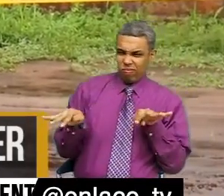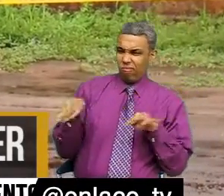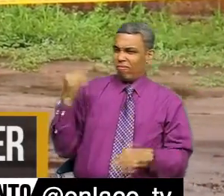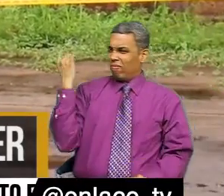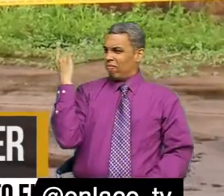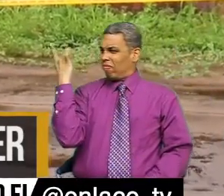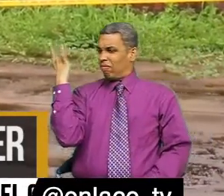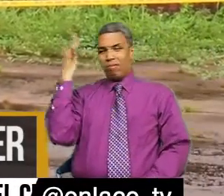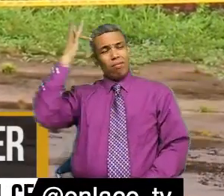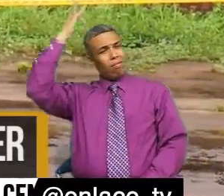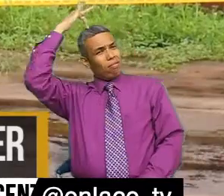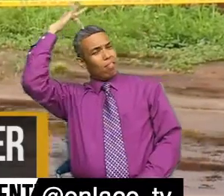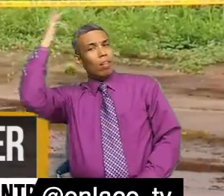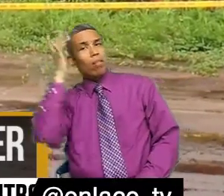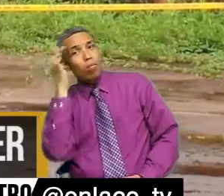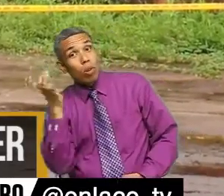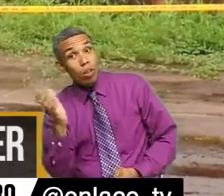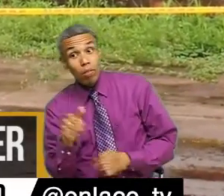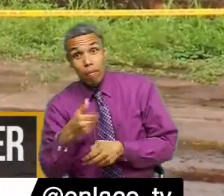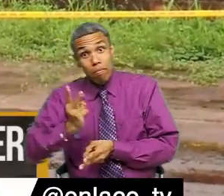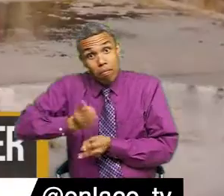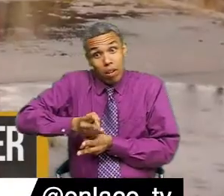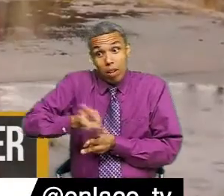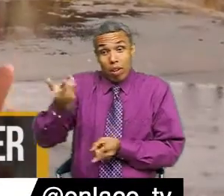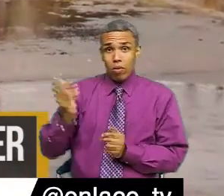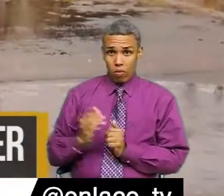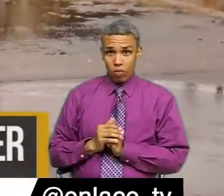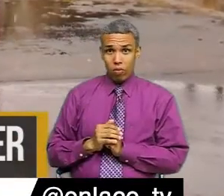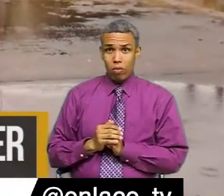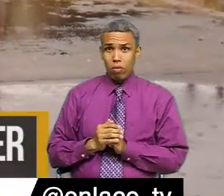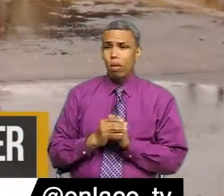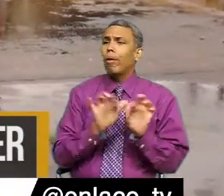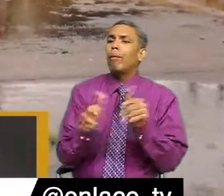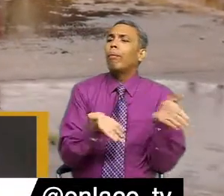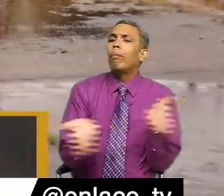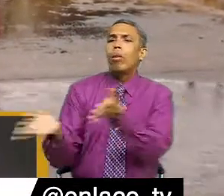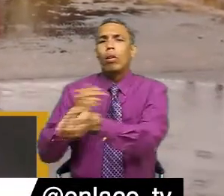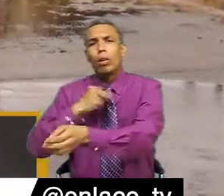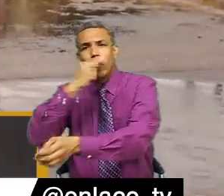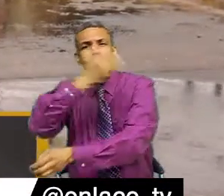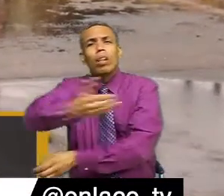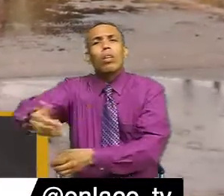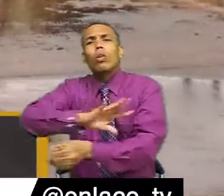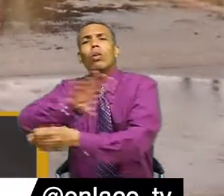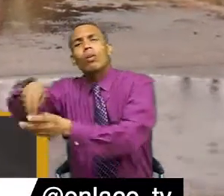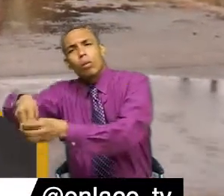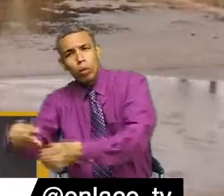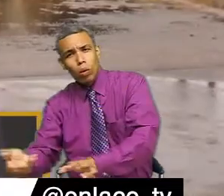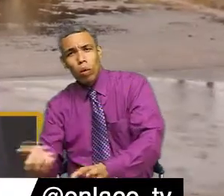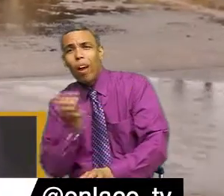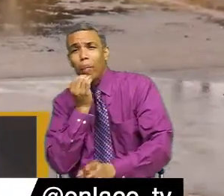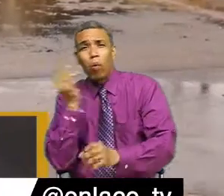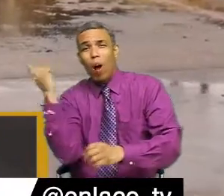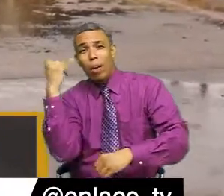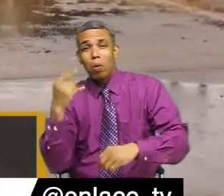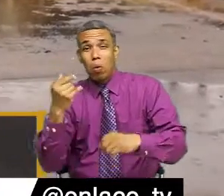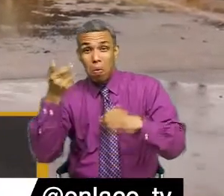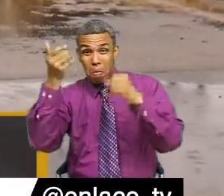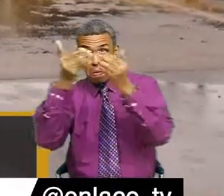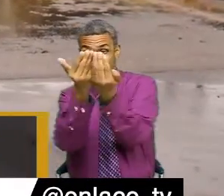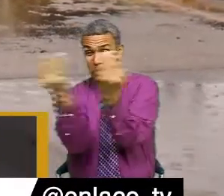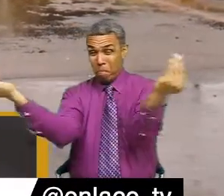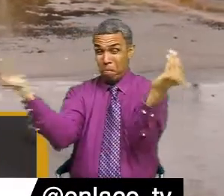entes competentes a esto? Sabiendo que estamos corrigiendo y mitigando los riesgos, ¿por qué estamos permitiendo eso? ¿O estamos esperando que se derrumbe